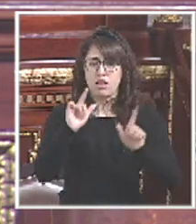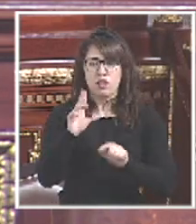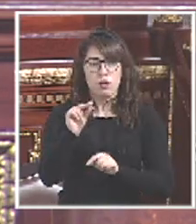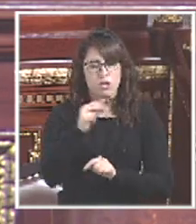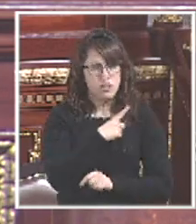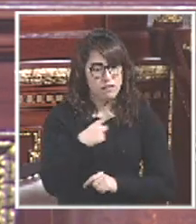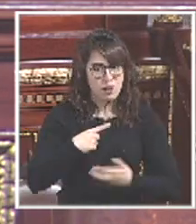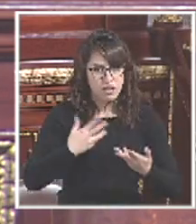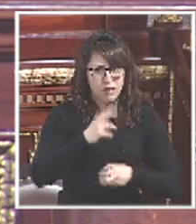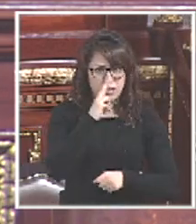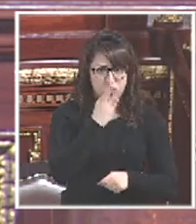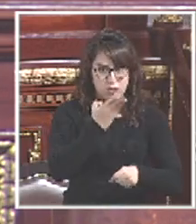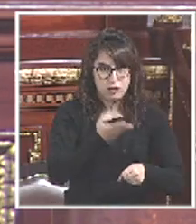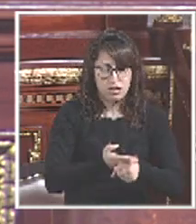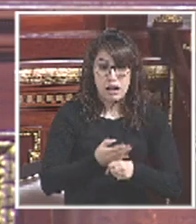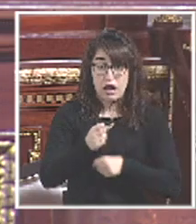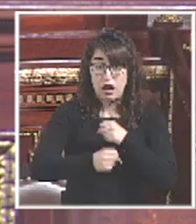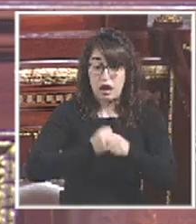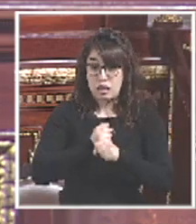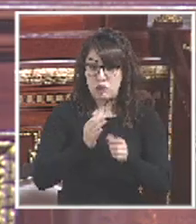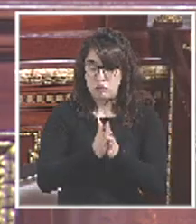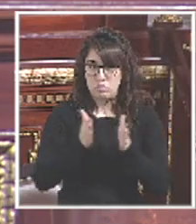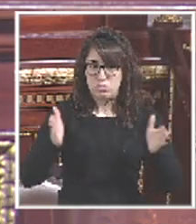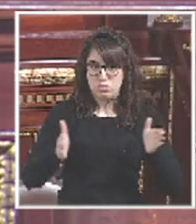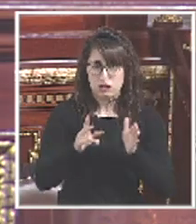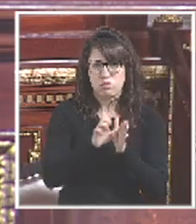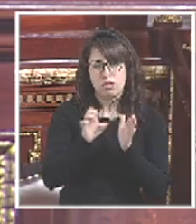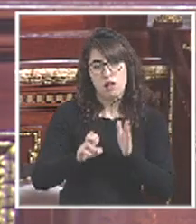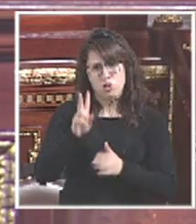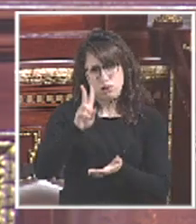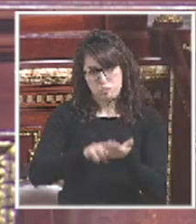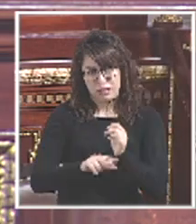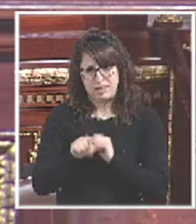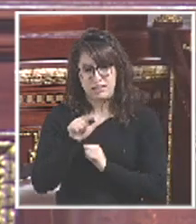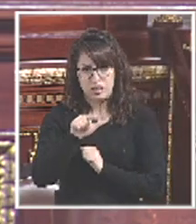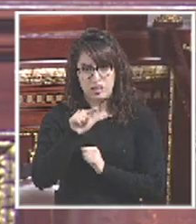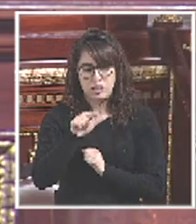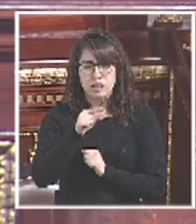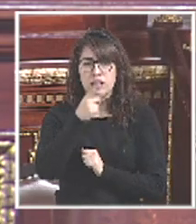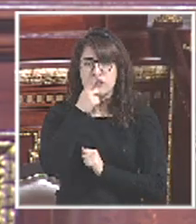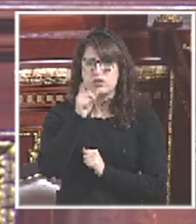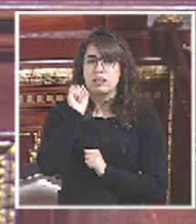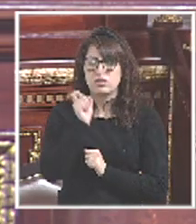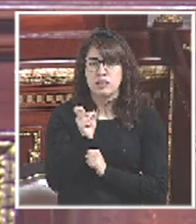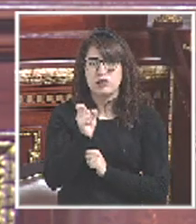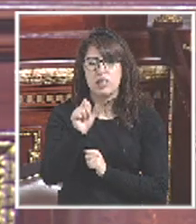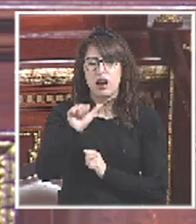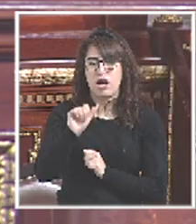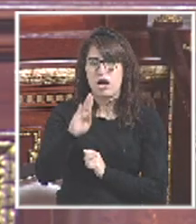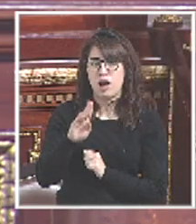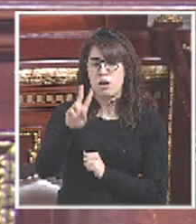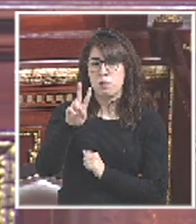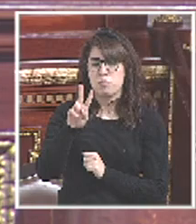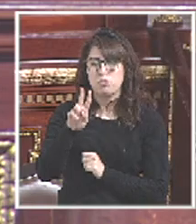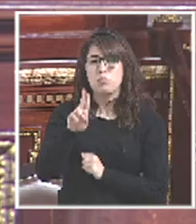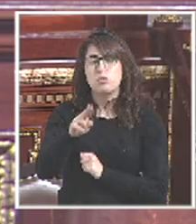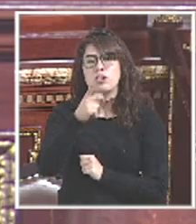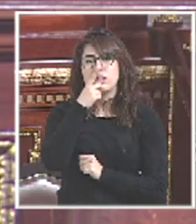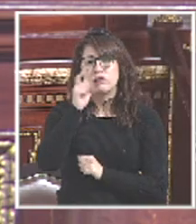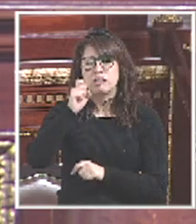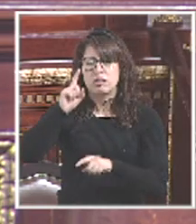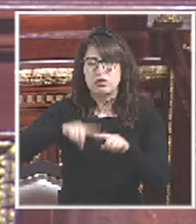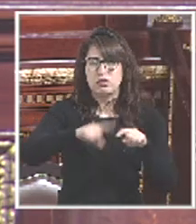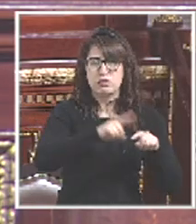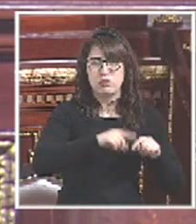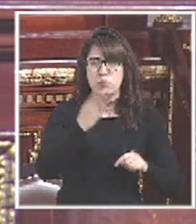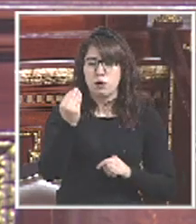cívica. Durante el año 2017, según información de la Agencia de Gestión Urbana, AGU, se retiraron cerca de